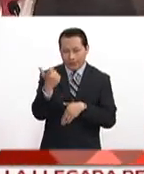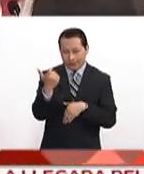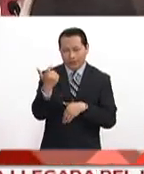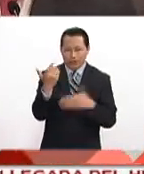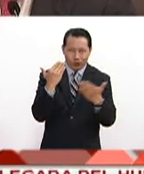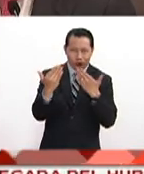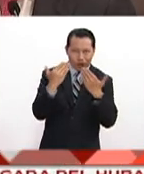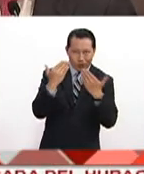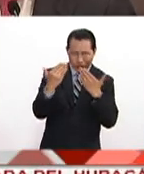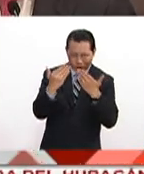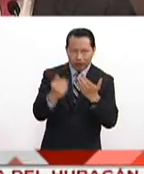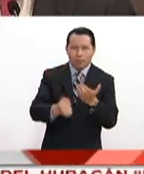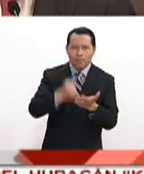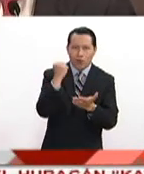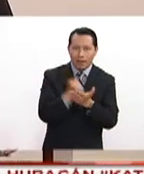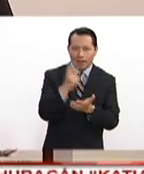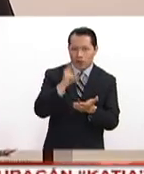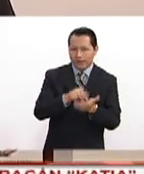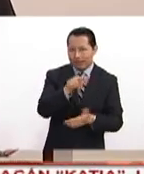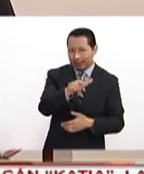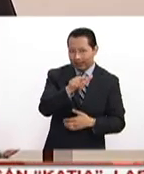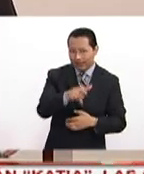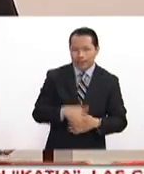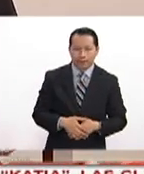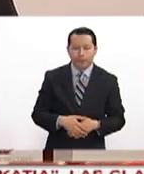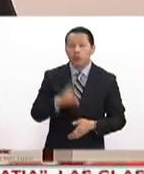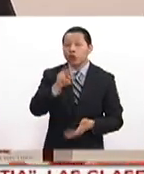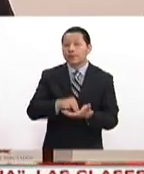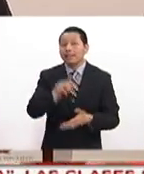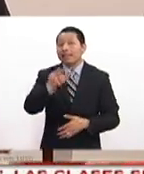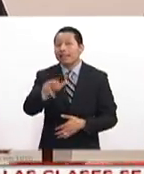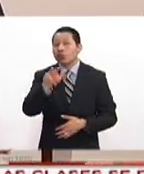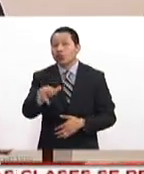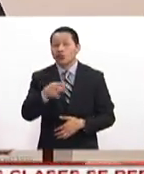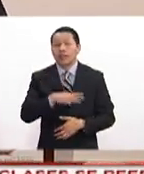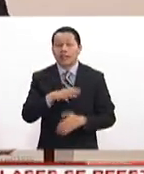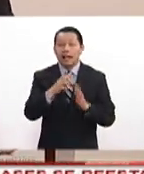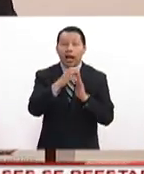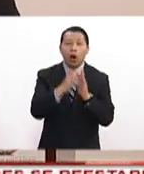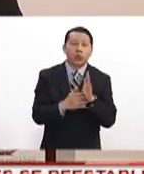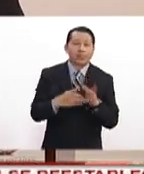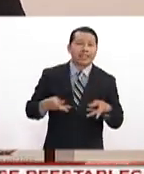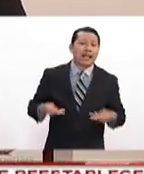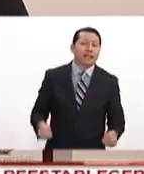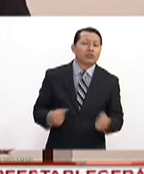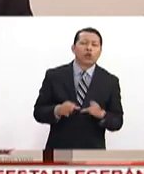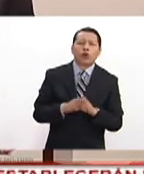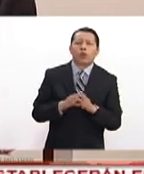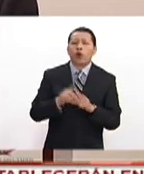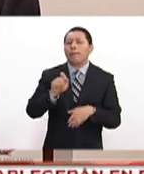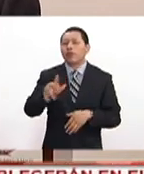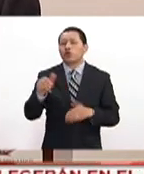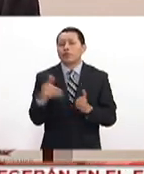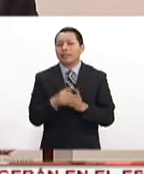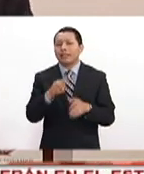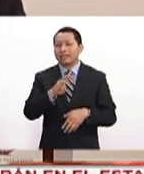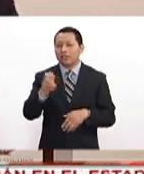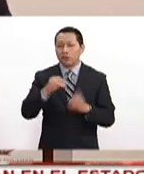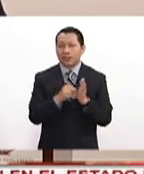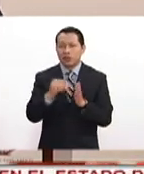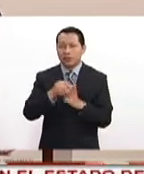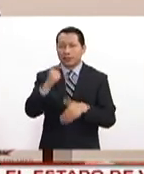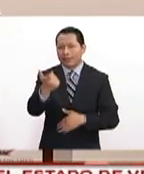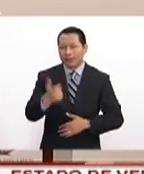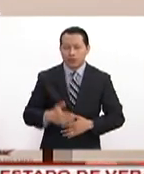la cifra aprobada para 2017. En 2018, el ajuste al gasto público se estima en 28.300 millones